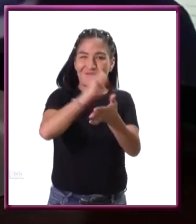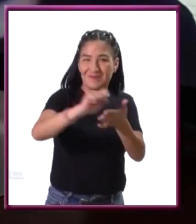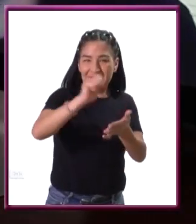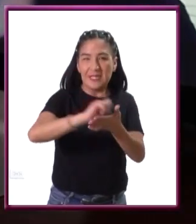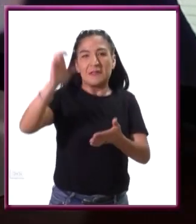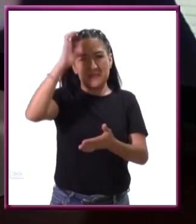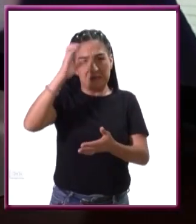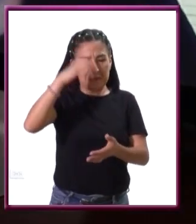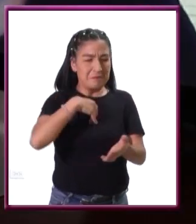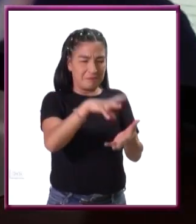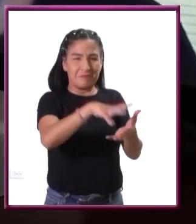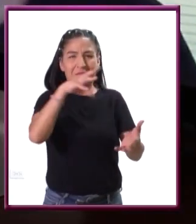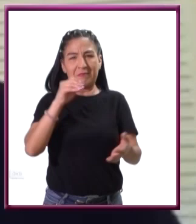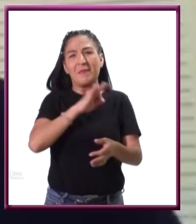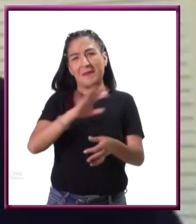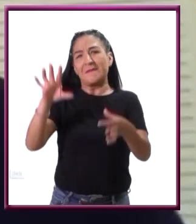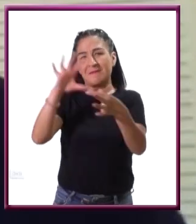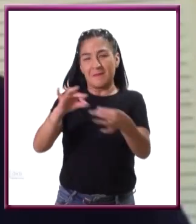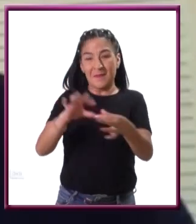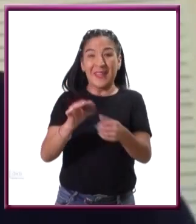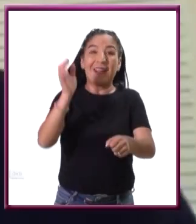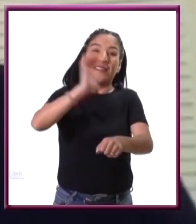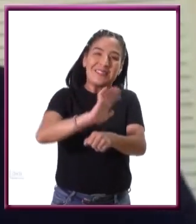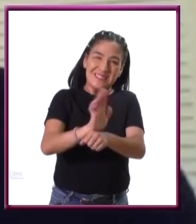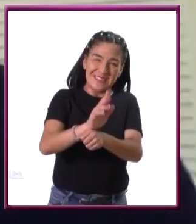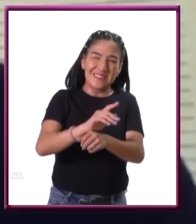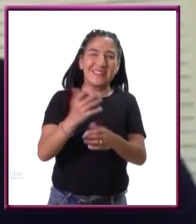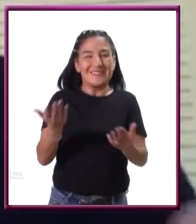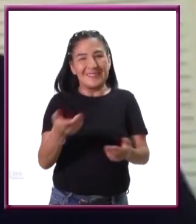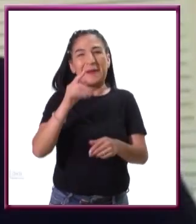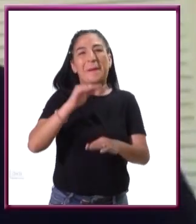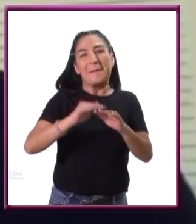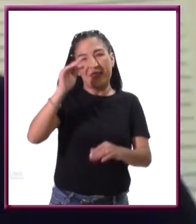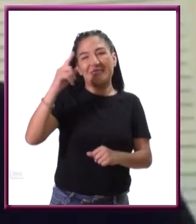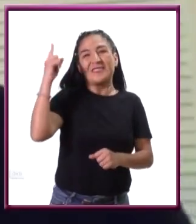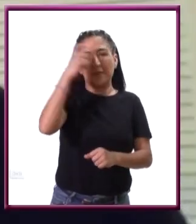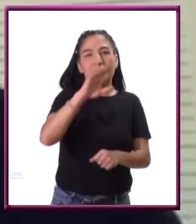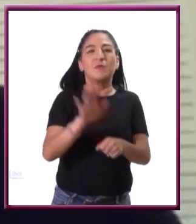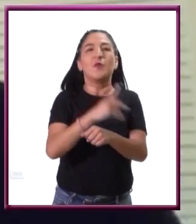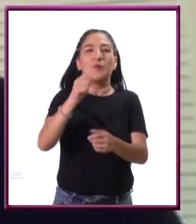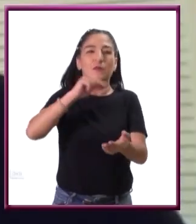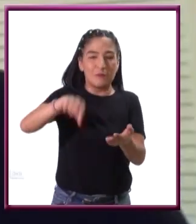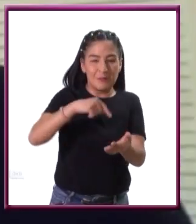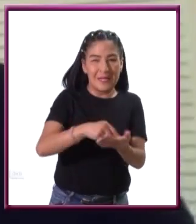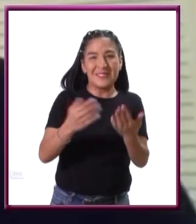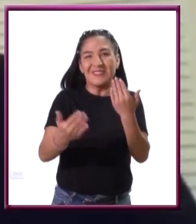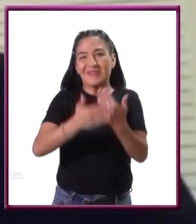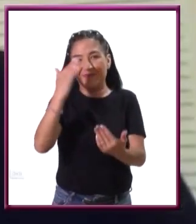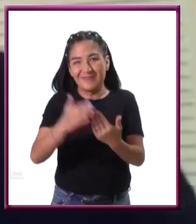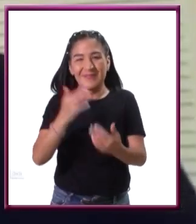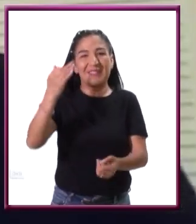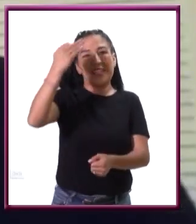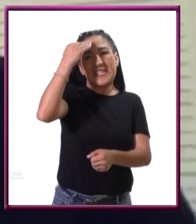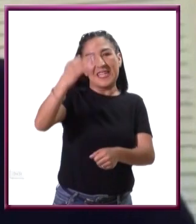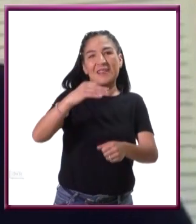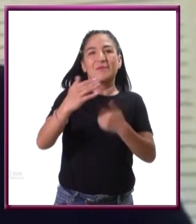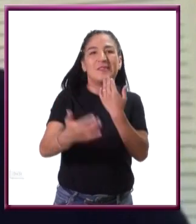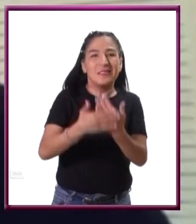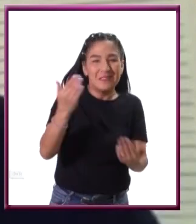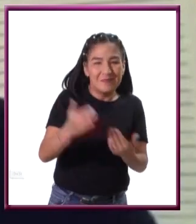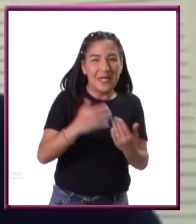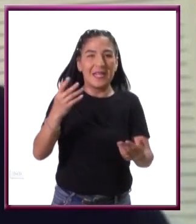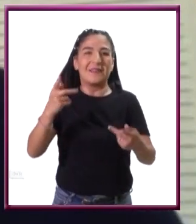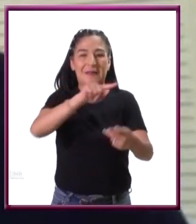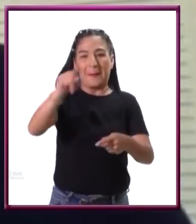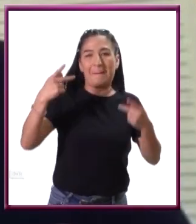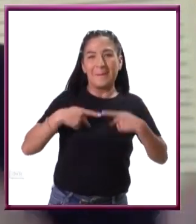En el cine es un poco más difícil porque tienes el espacio más limitado, es menos tiempo, tienes que entretener a la gente durante el tiempo que dure